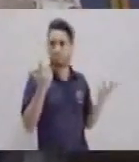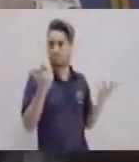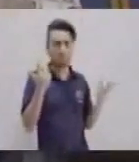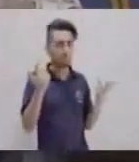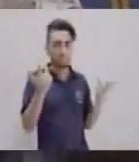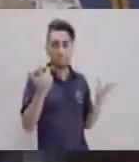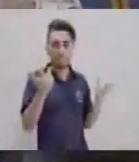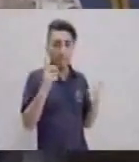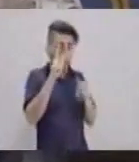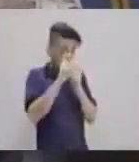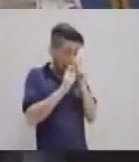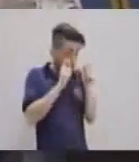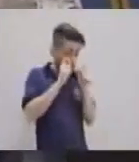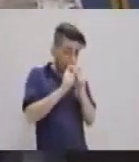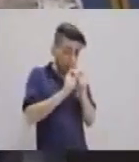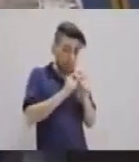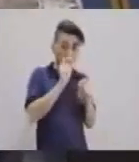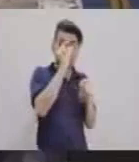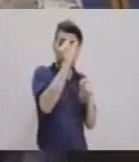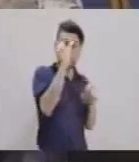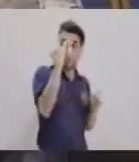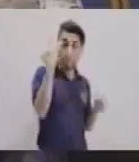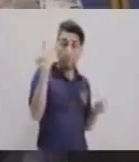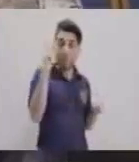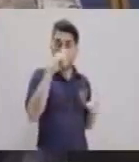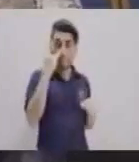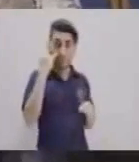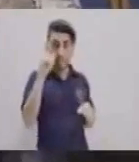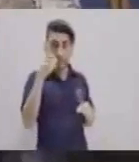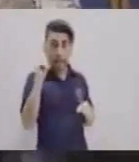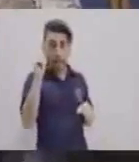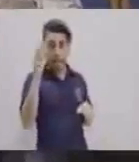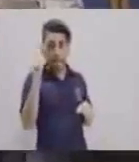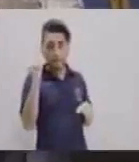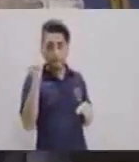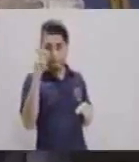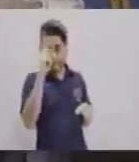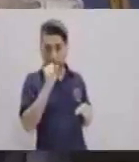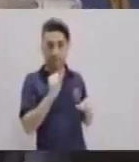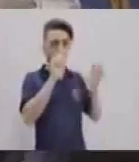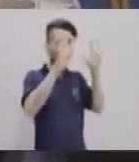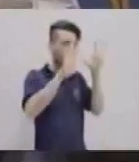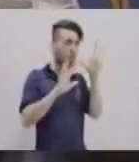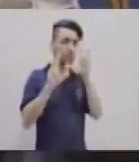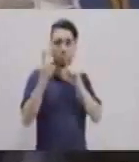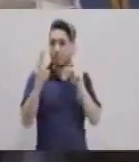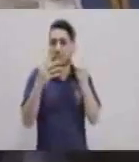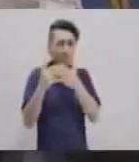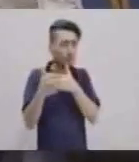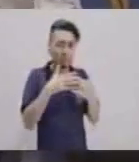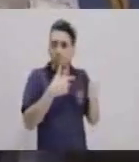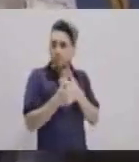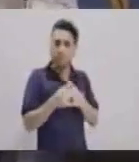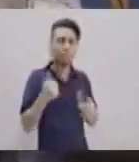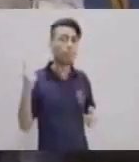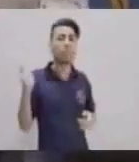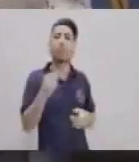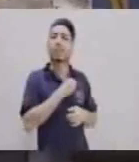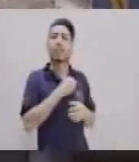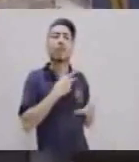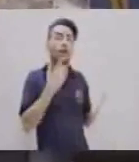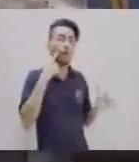hacer exactamente sílabas, que cada verso tuviera 10, 12 sílabas, sino que ellos querían... No tanto